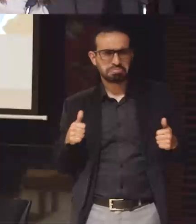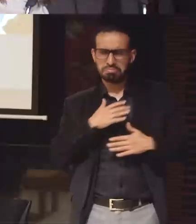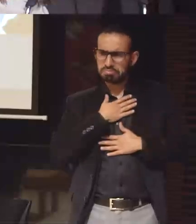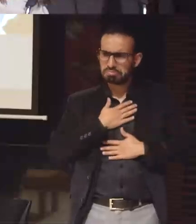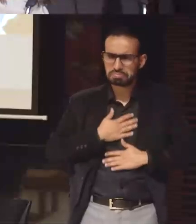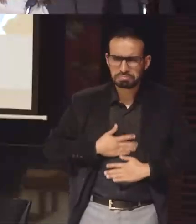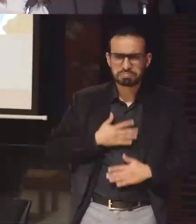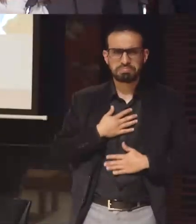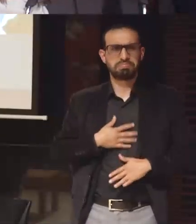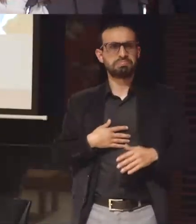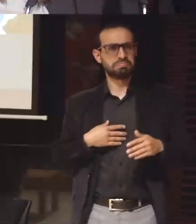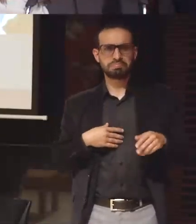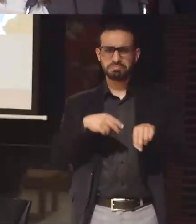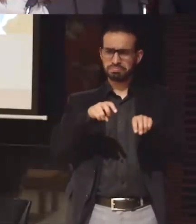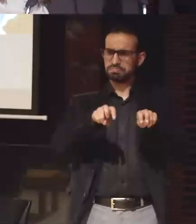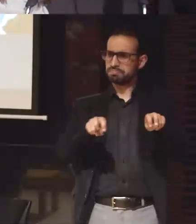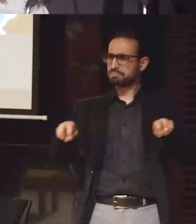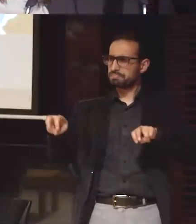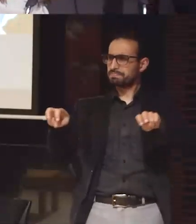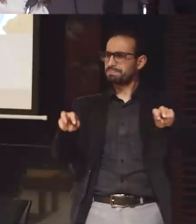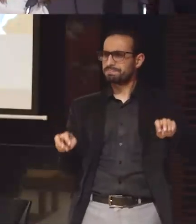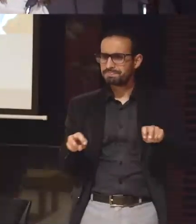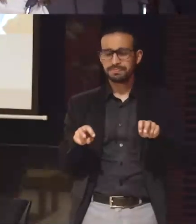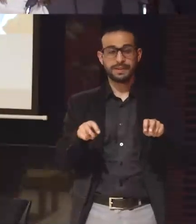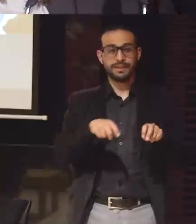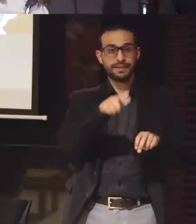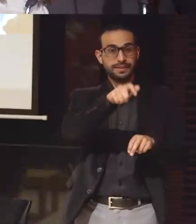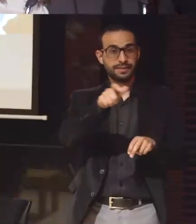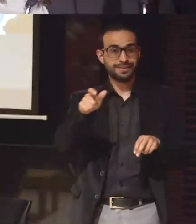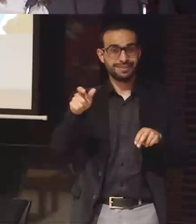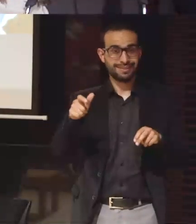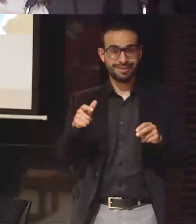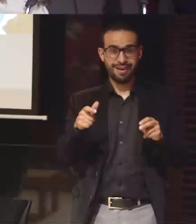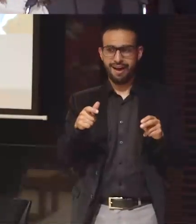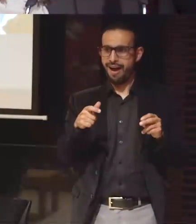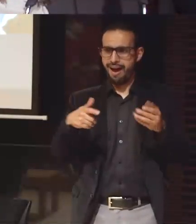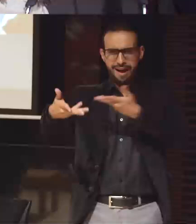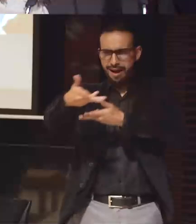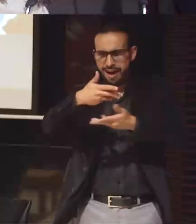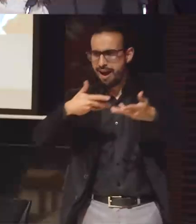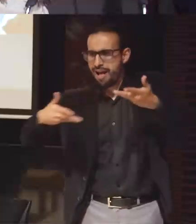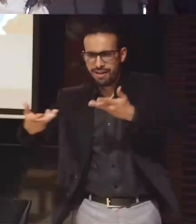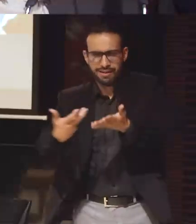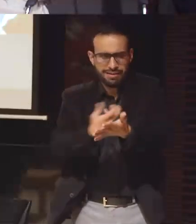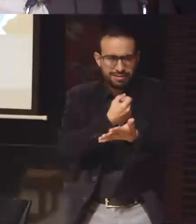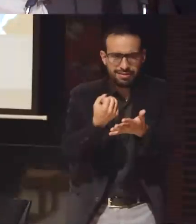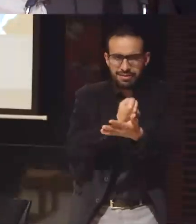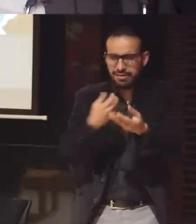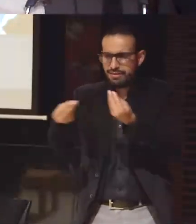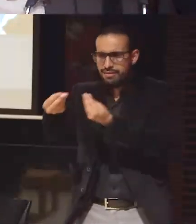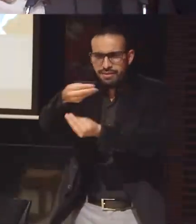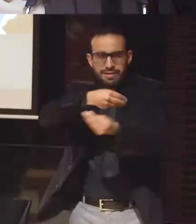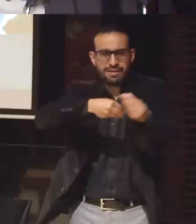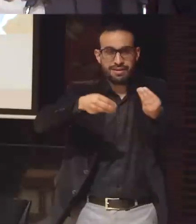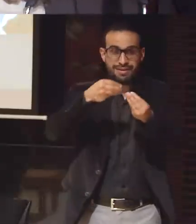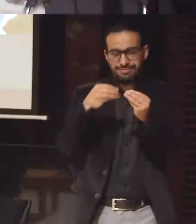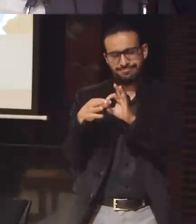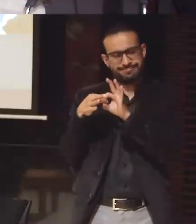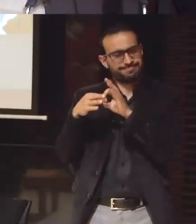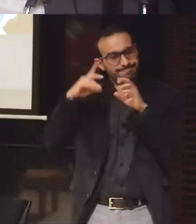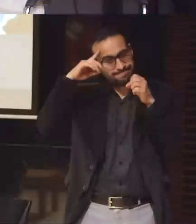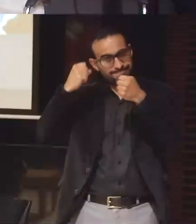generando ingresos que facilitan la sostenibilidad financiera. Lo que estamos trabajando en equipo con el metro,